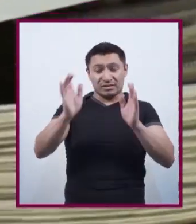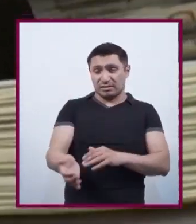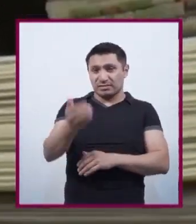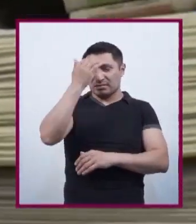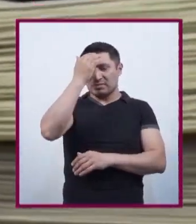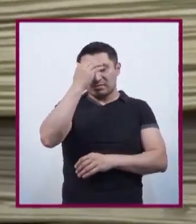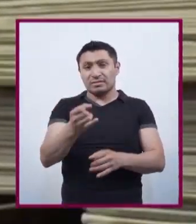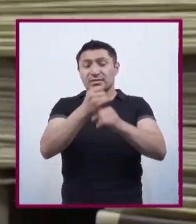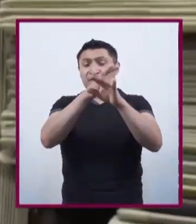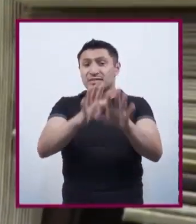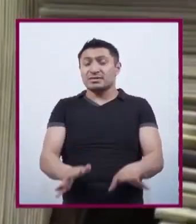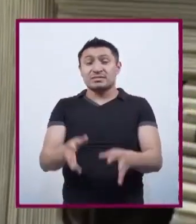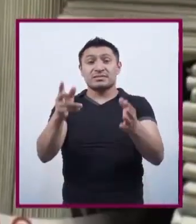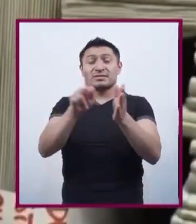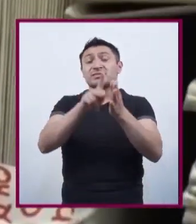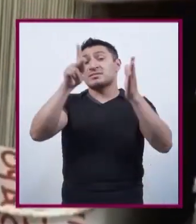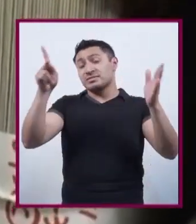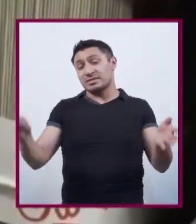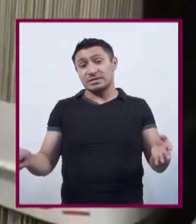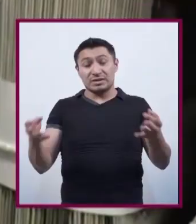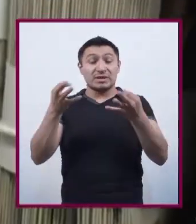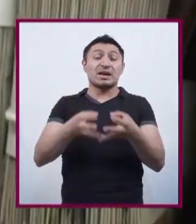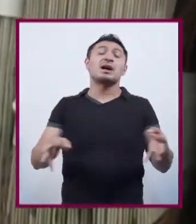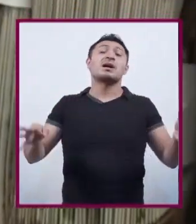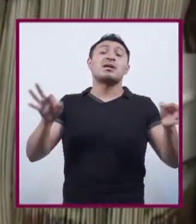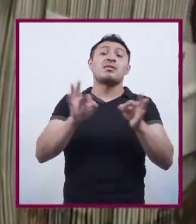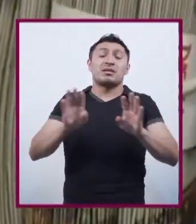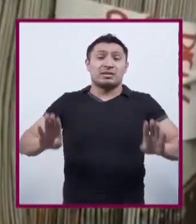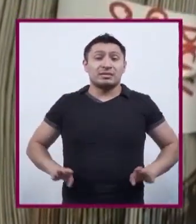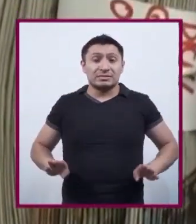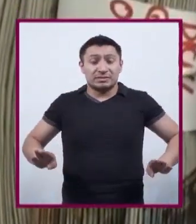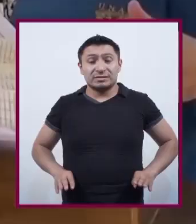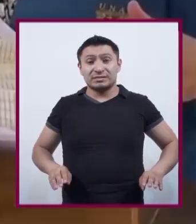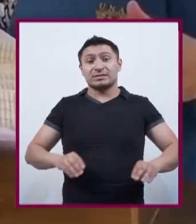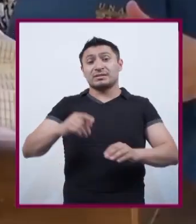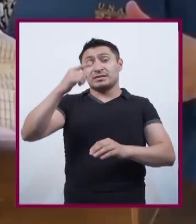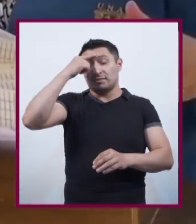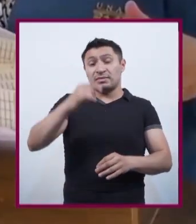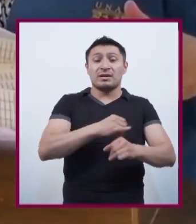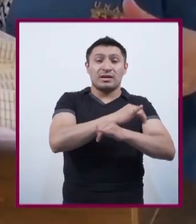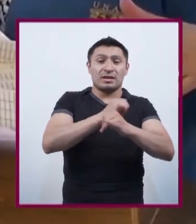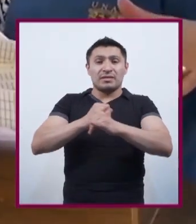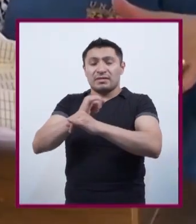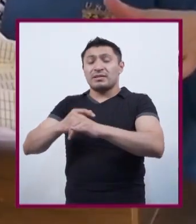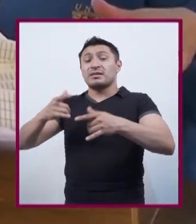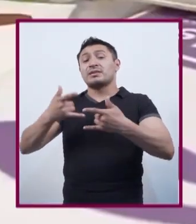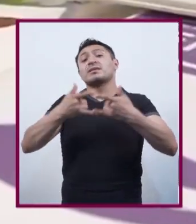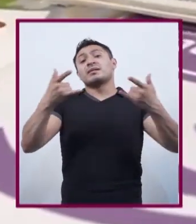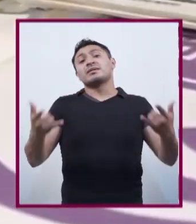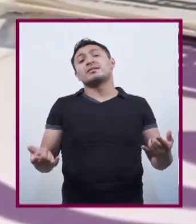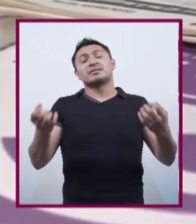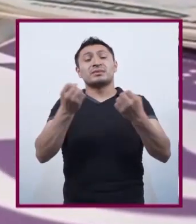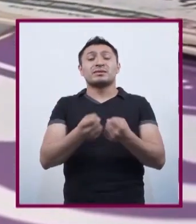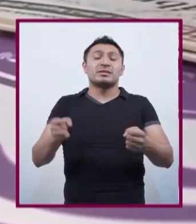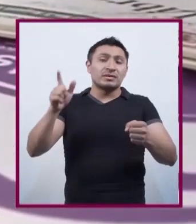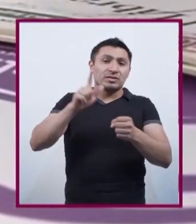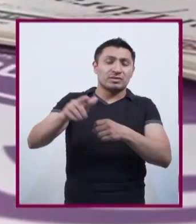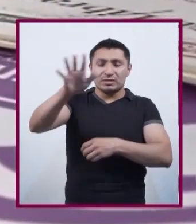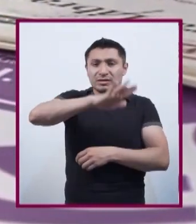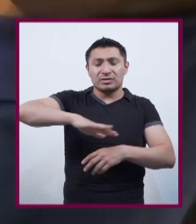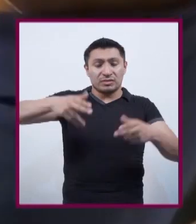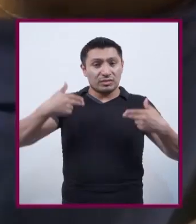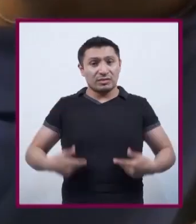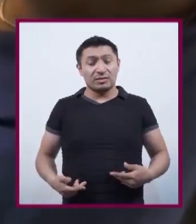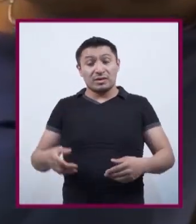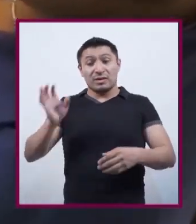importancia de la información de los periódicos y el resto de publicaciones periódicas para la investigación histórica y social de la humanidad, a